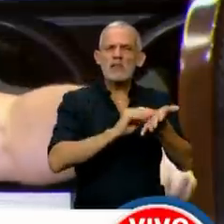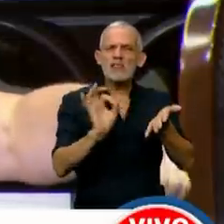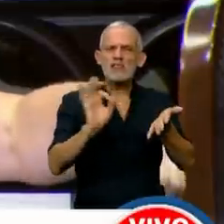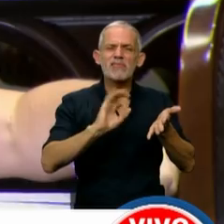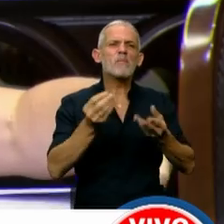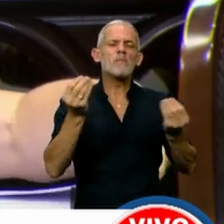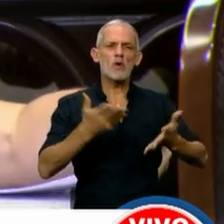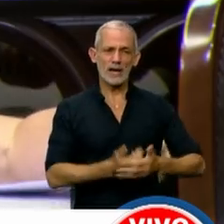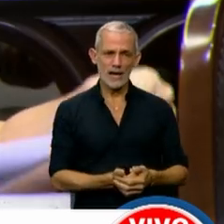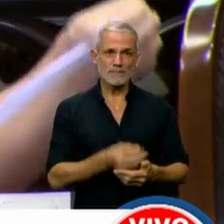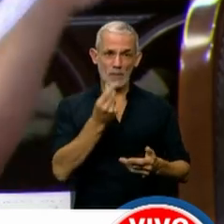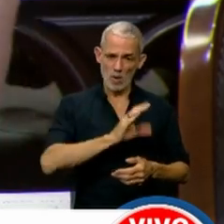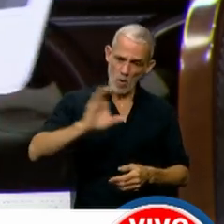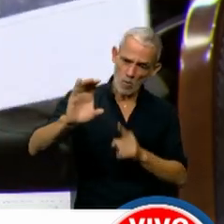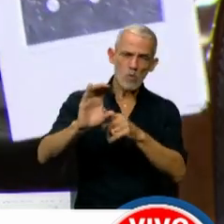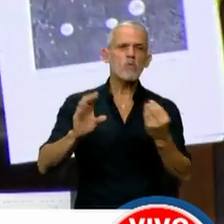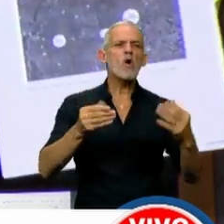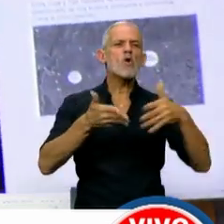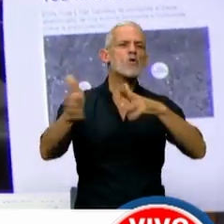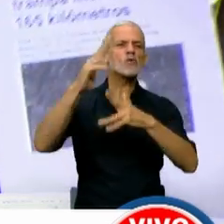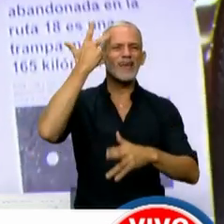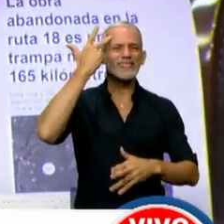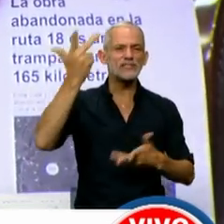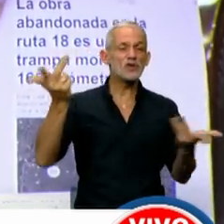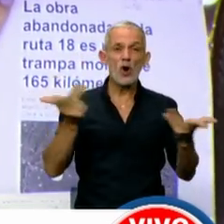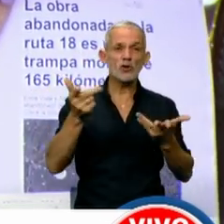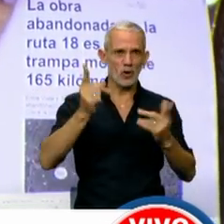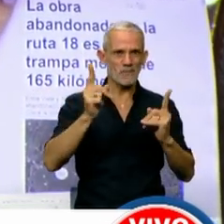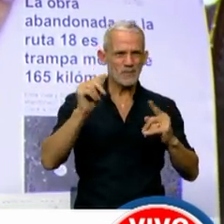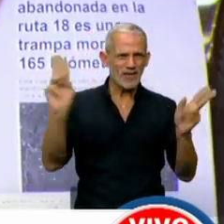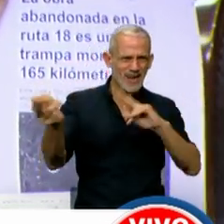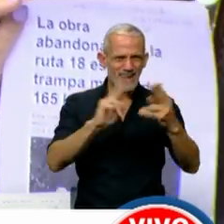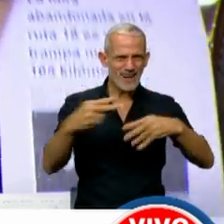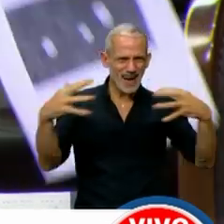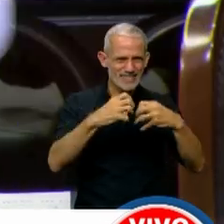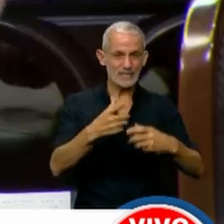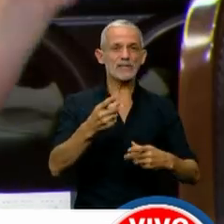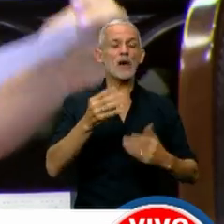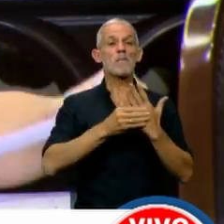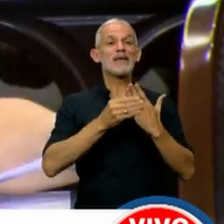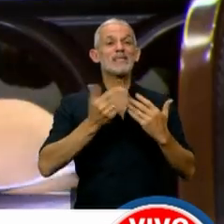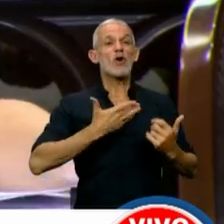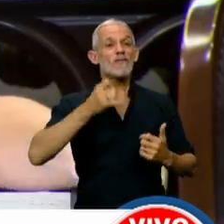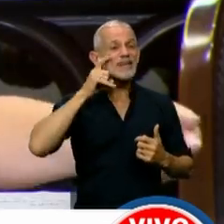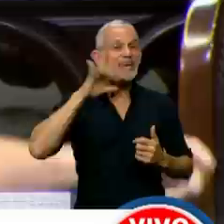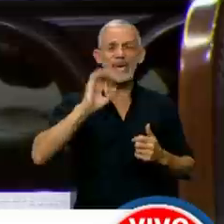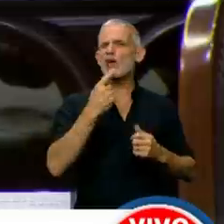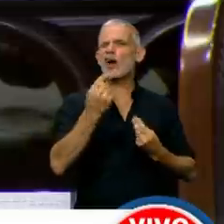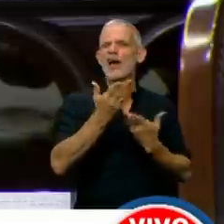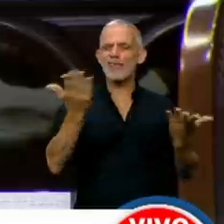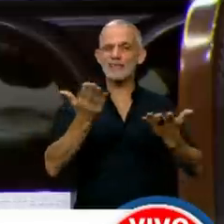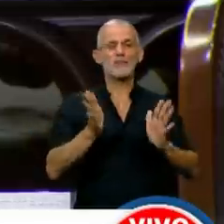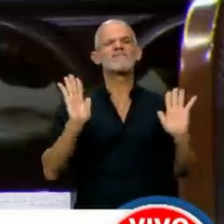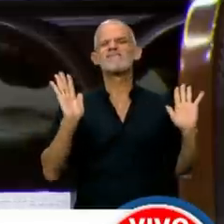las partidas para la ruta 18 la trampa mortal que les comenté y el ministro frigerio decía en ese momento